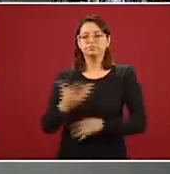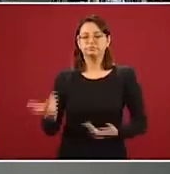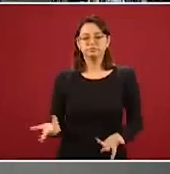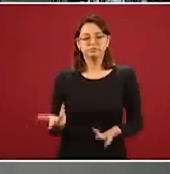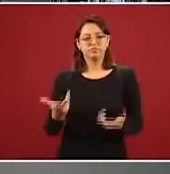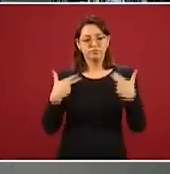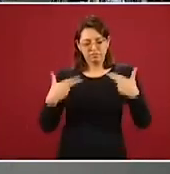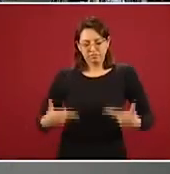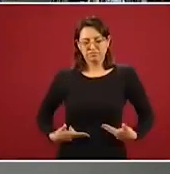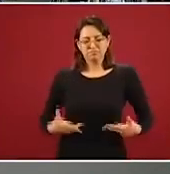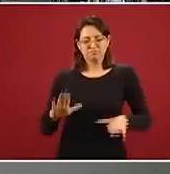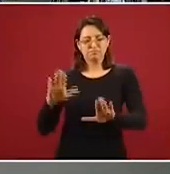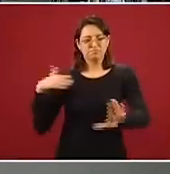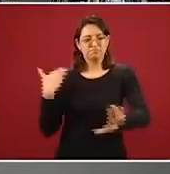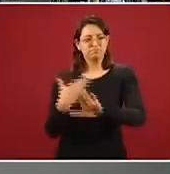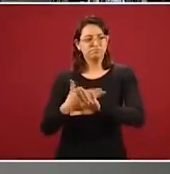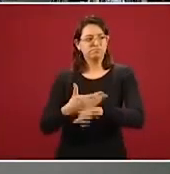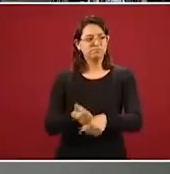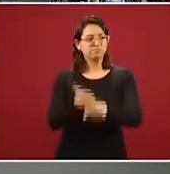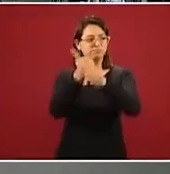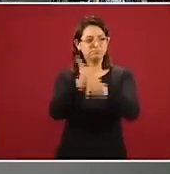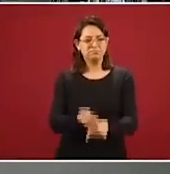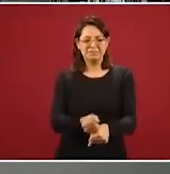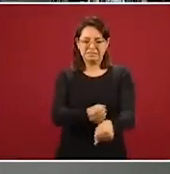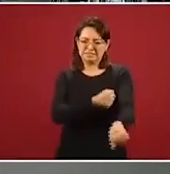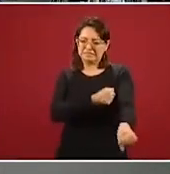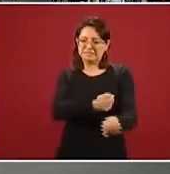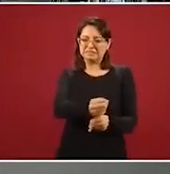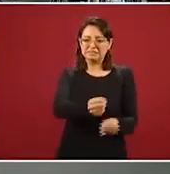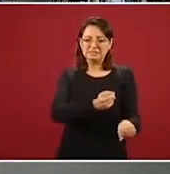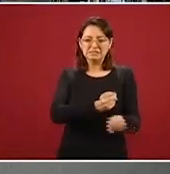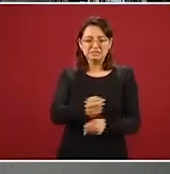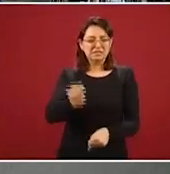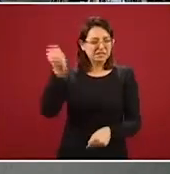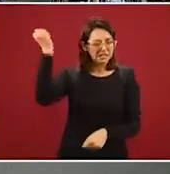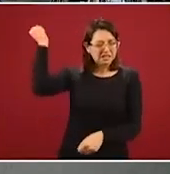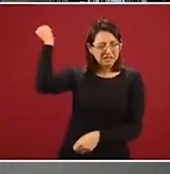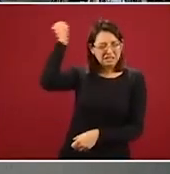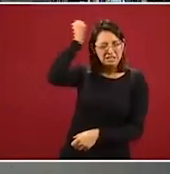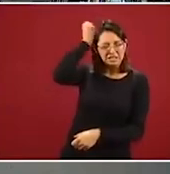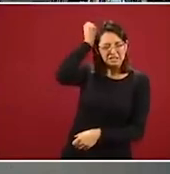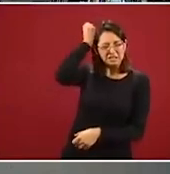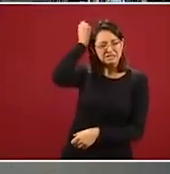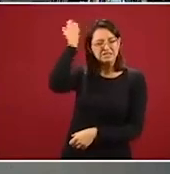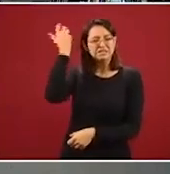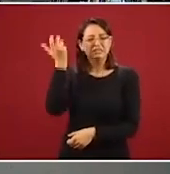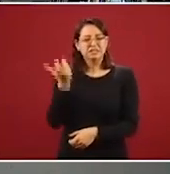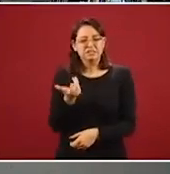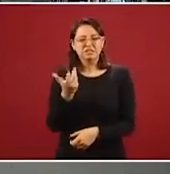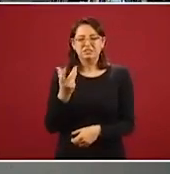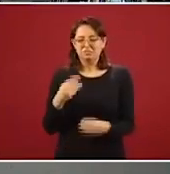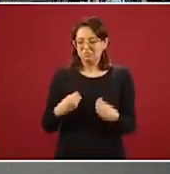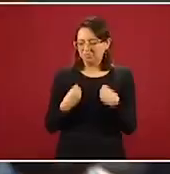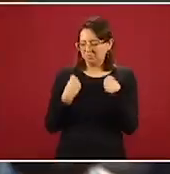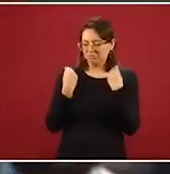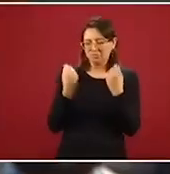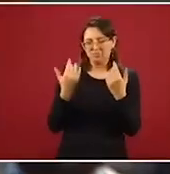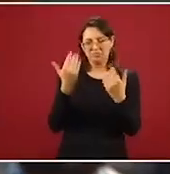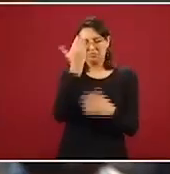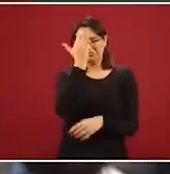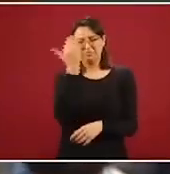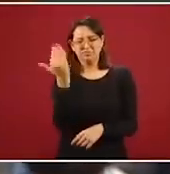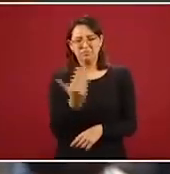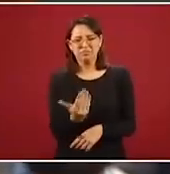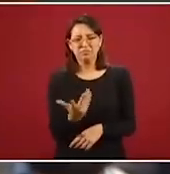lesa humanidad y tortura médica. Para no terminar este drama, ustedes han sido testigos de todas las subrogaciones